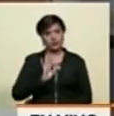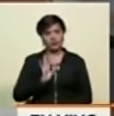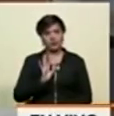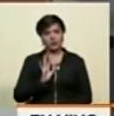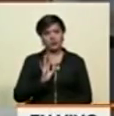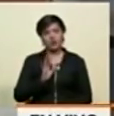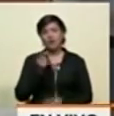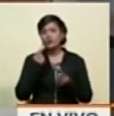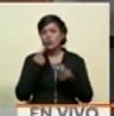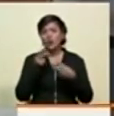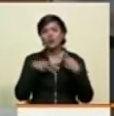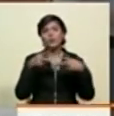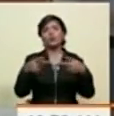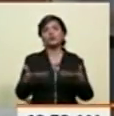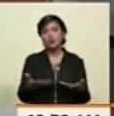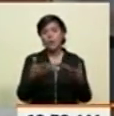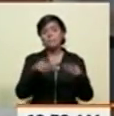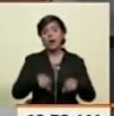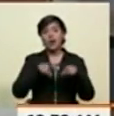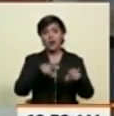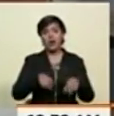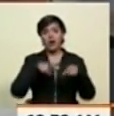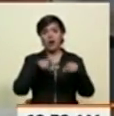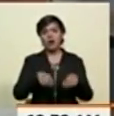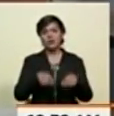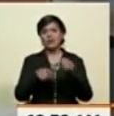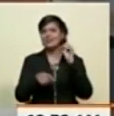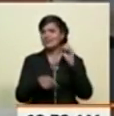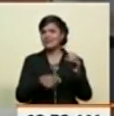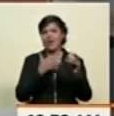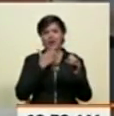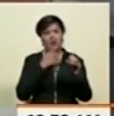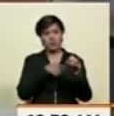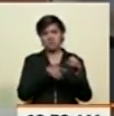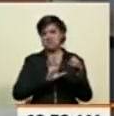su costo de producción para la agroindustria es prácticamente cero.